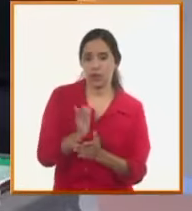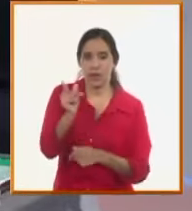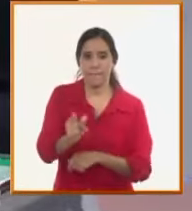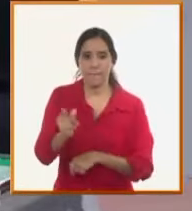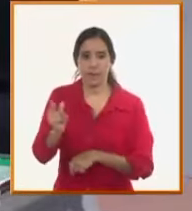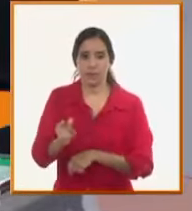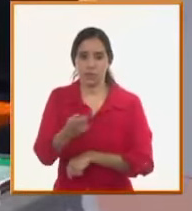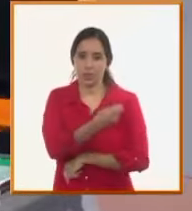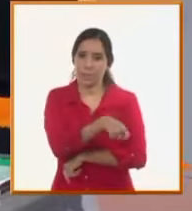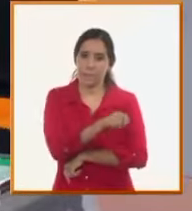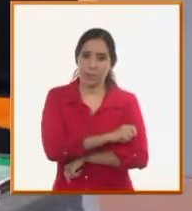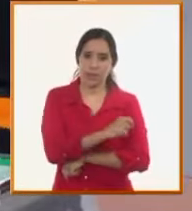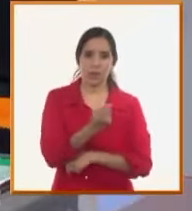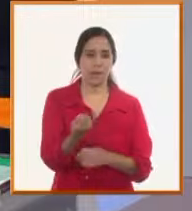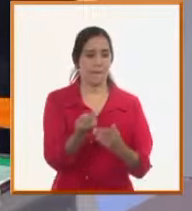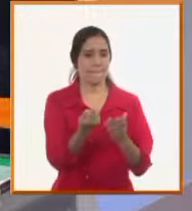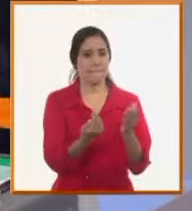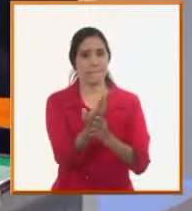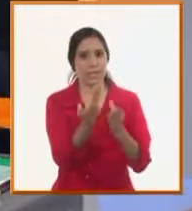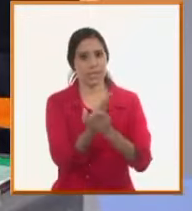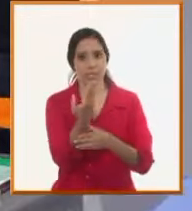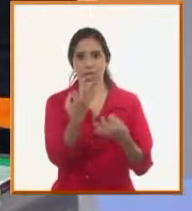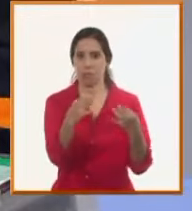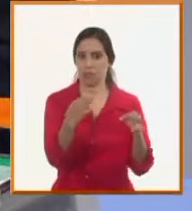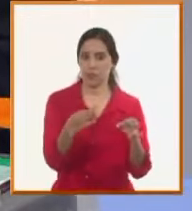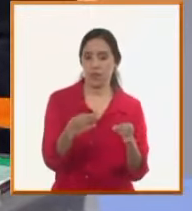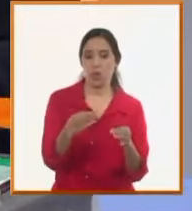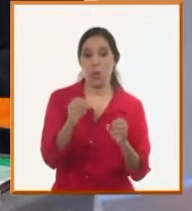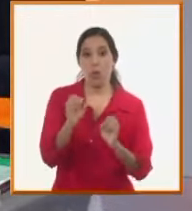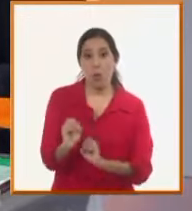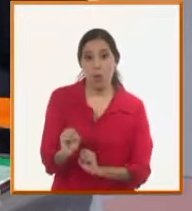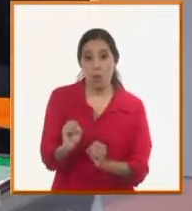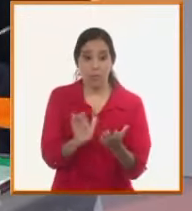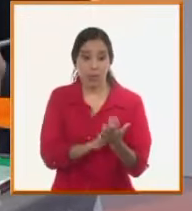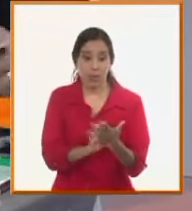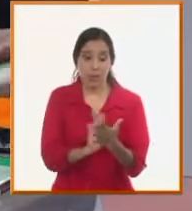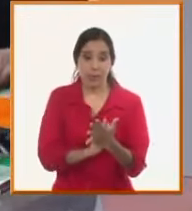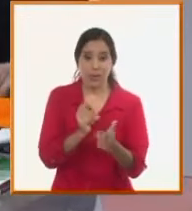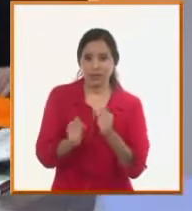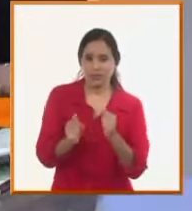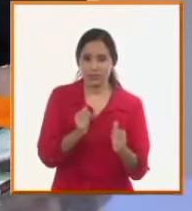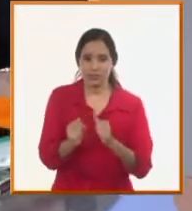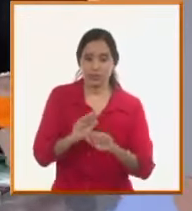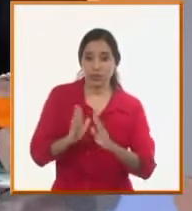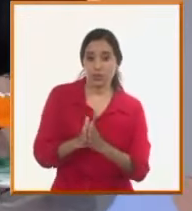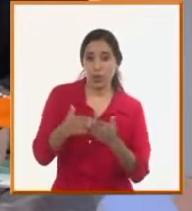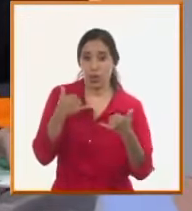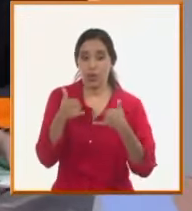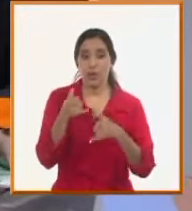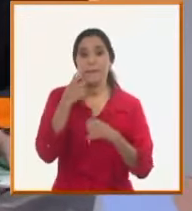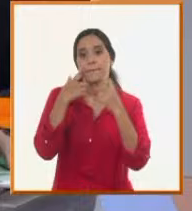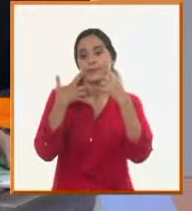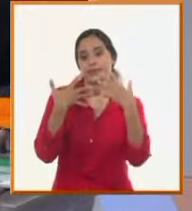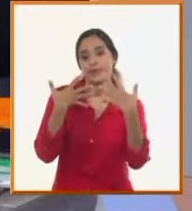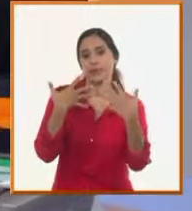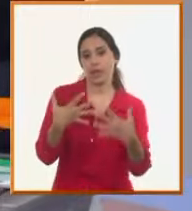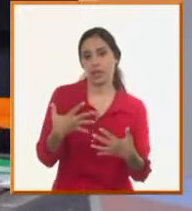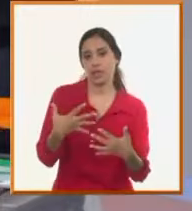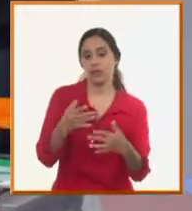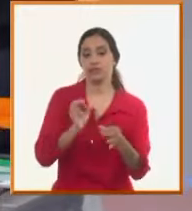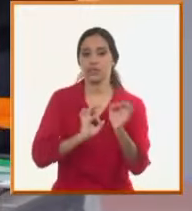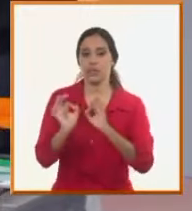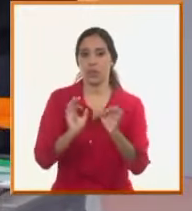vía, sea impresa o sea digital, las condiciones generales y particulares de los contratos de seguro, o sea, las pólizas de seguro por todas las